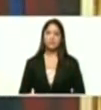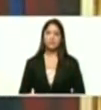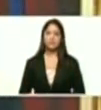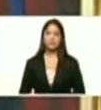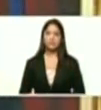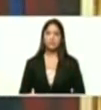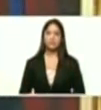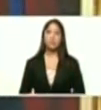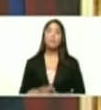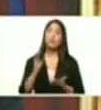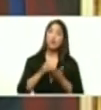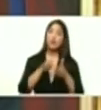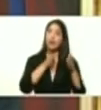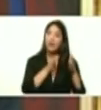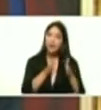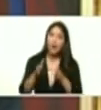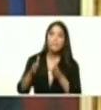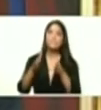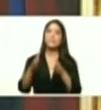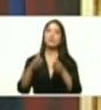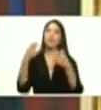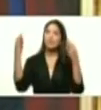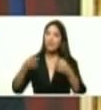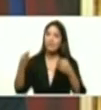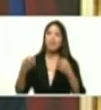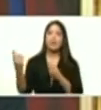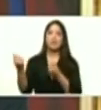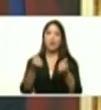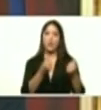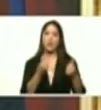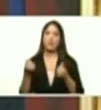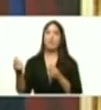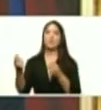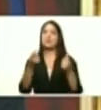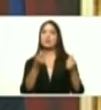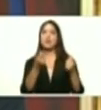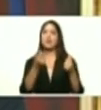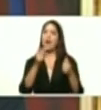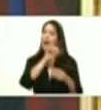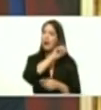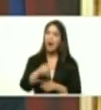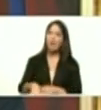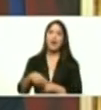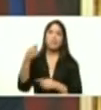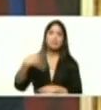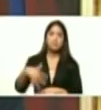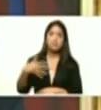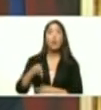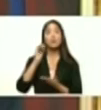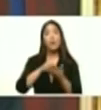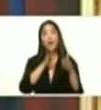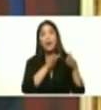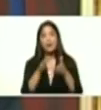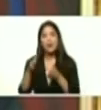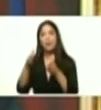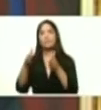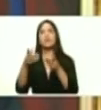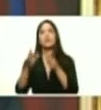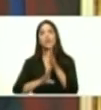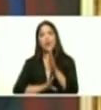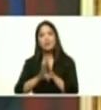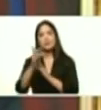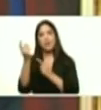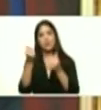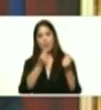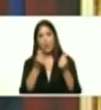Para retomar el camino del crecimiento real de la economía, vencer la inflación, retomar el camino del crecimiento económico